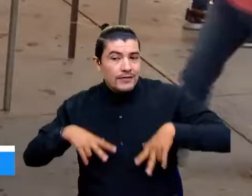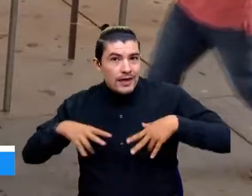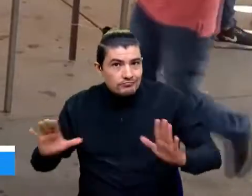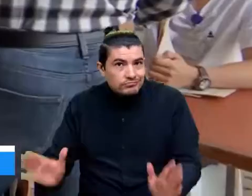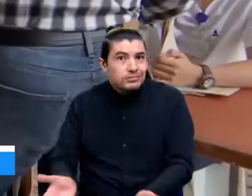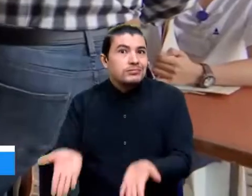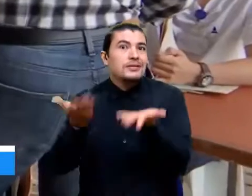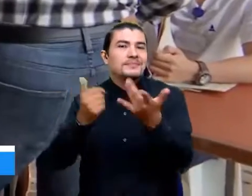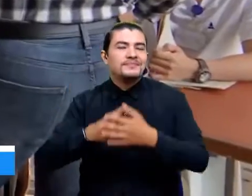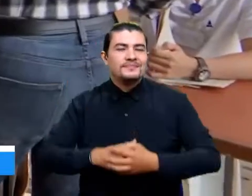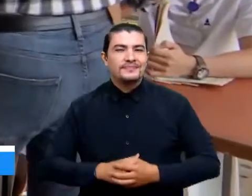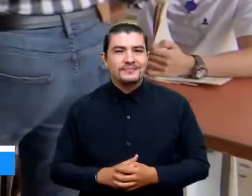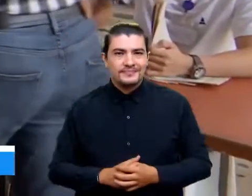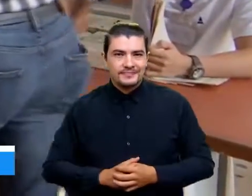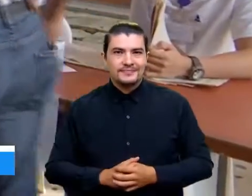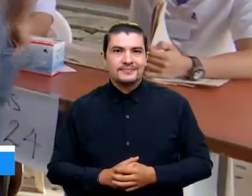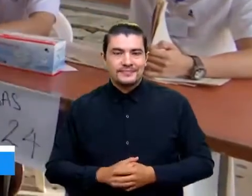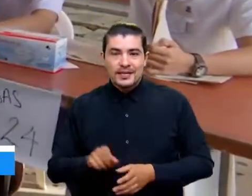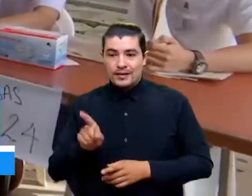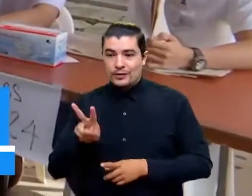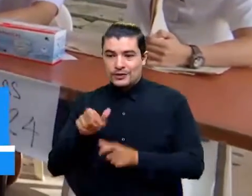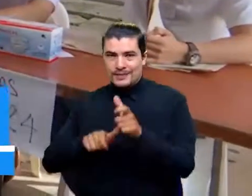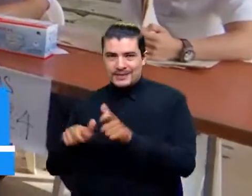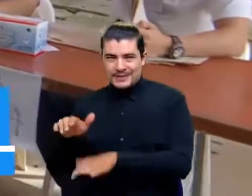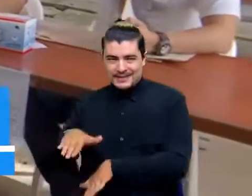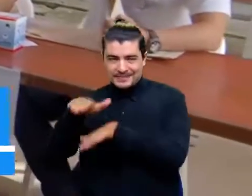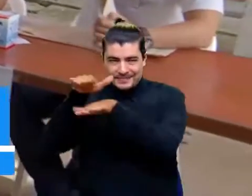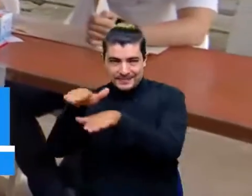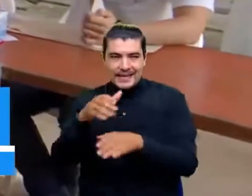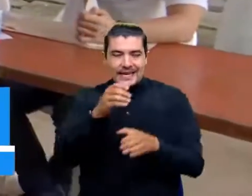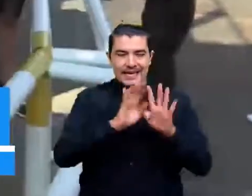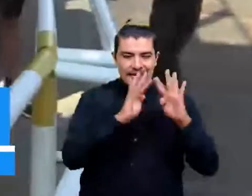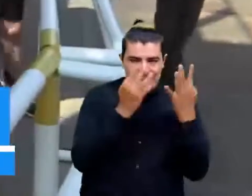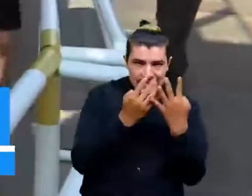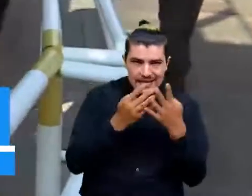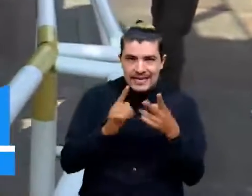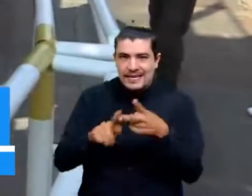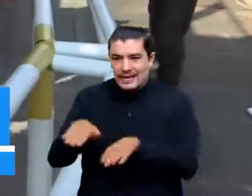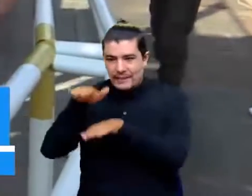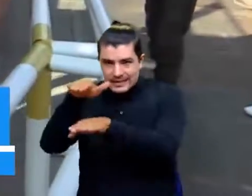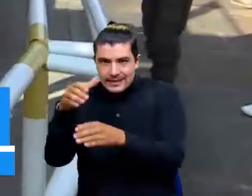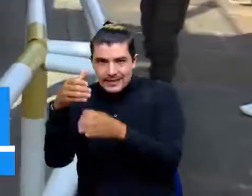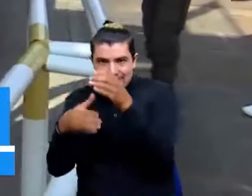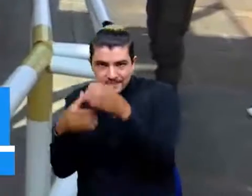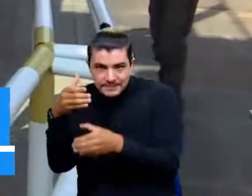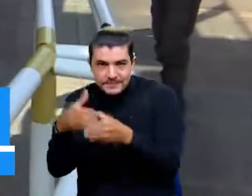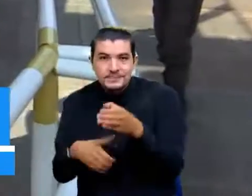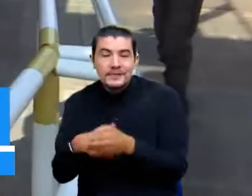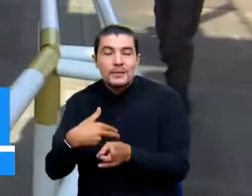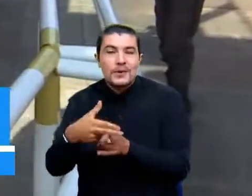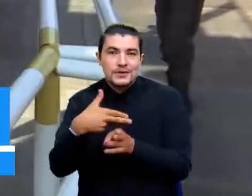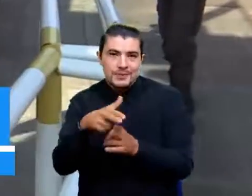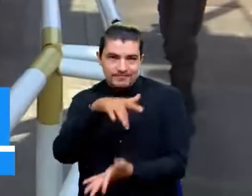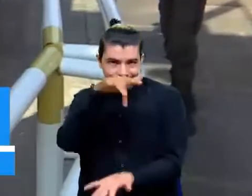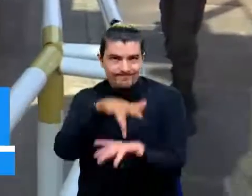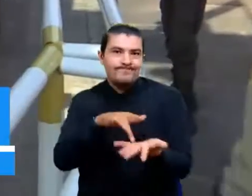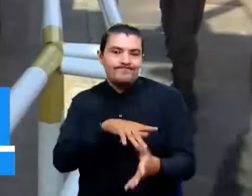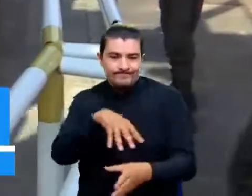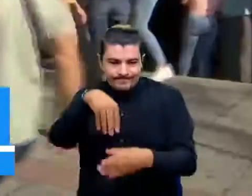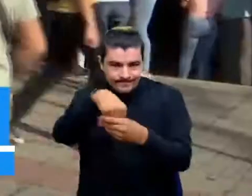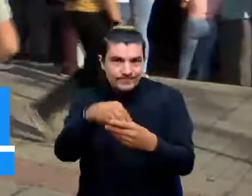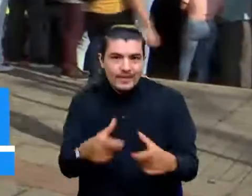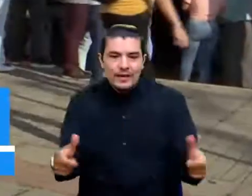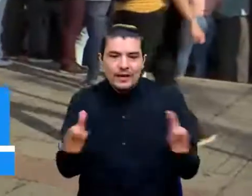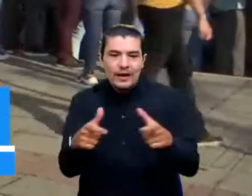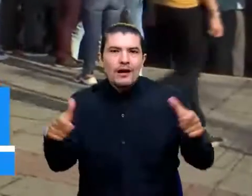elegidos por miles desentendernos 12 congresistas entre senadores y representantes de la cámara llegarán al congreso a enfrentarse